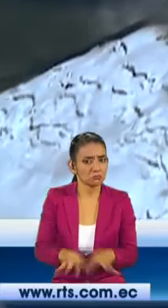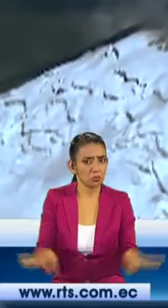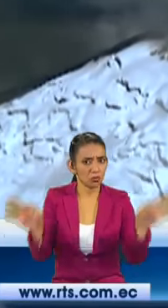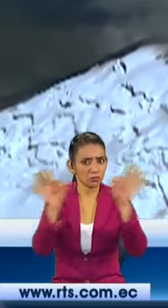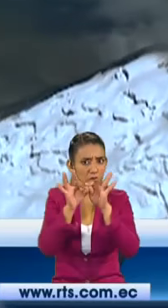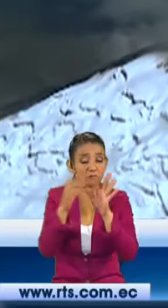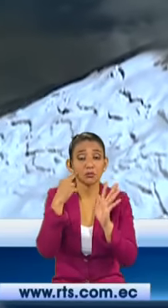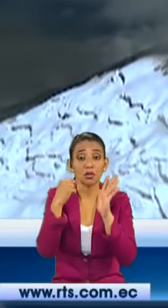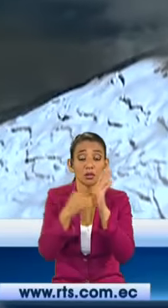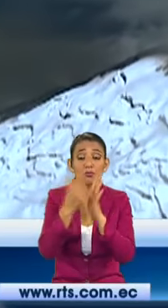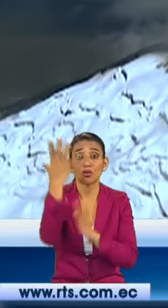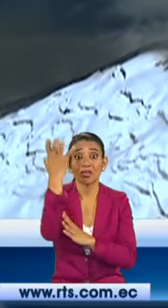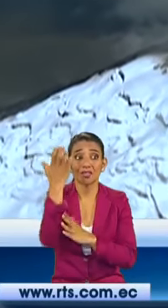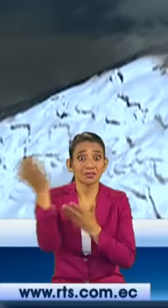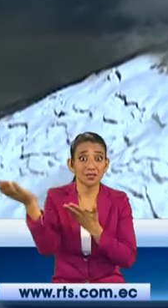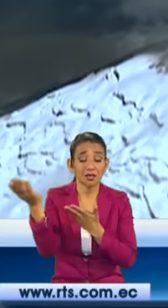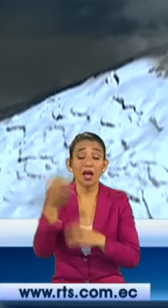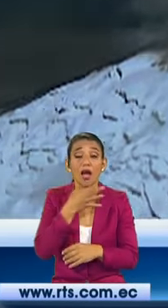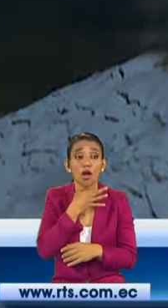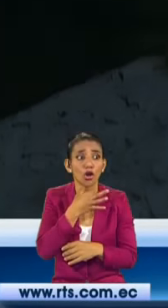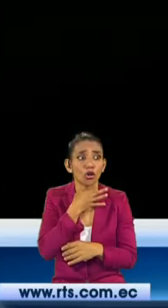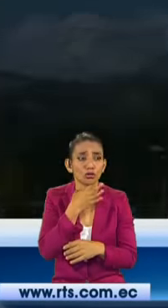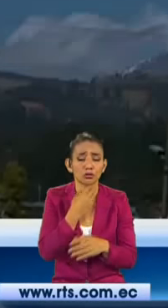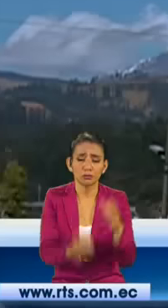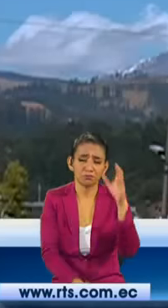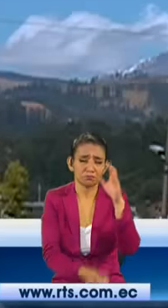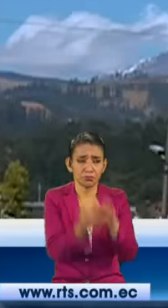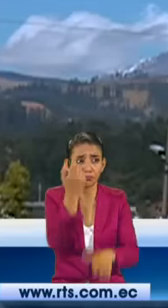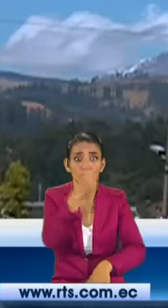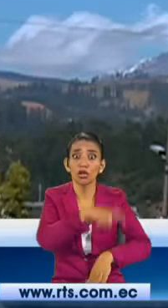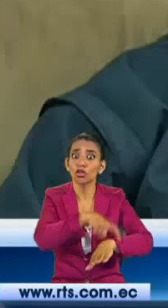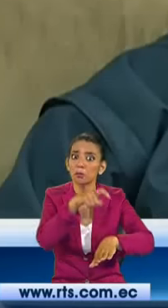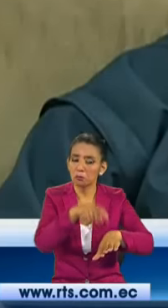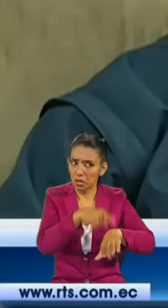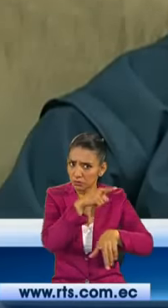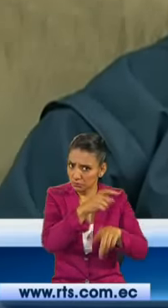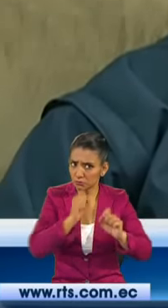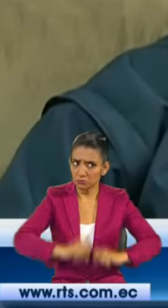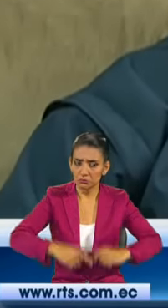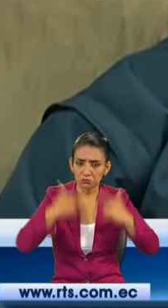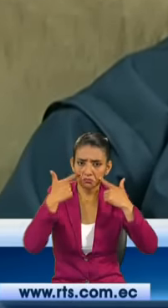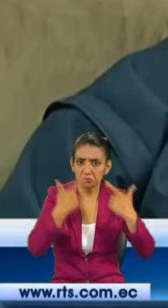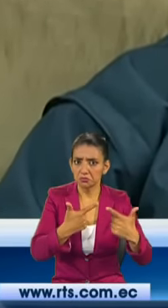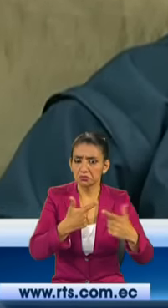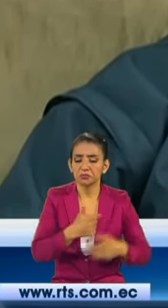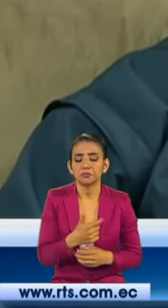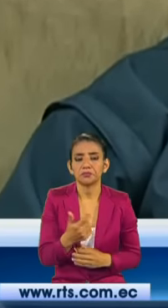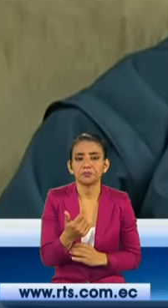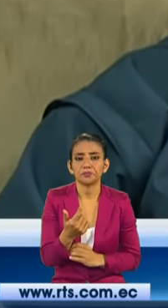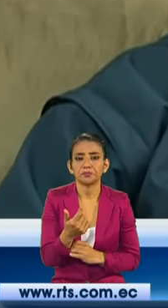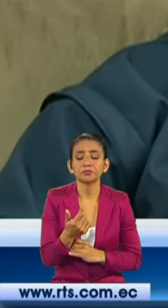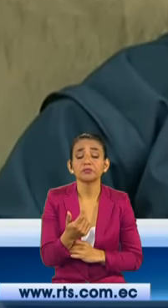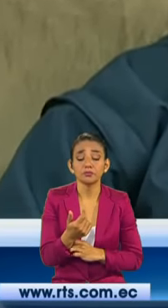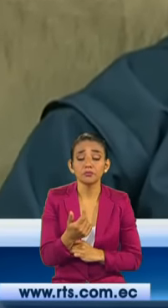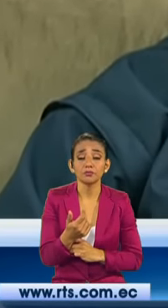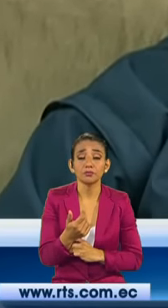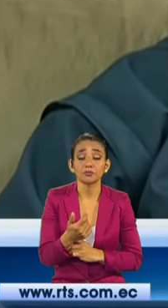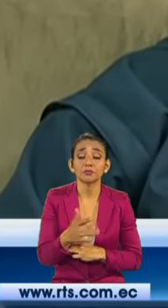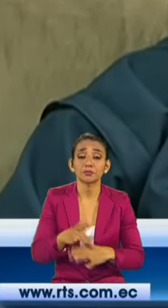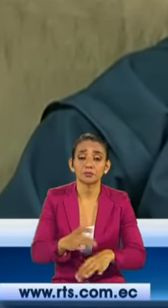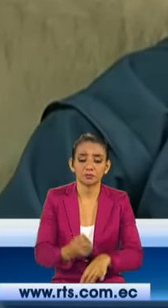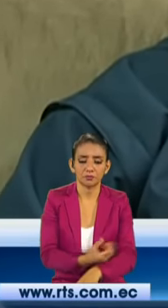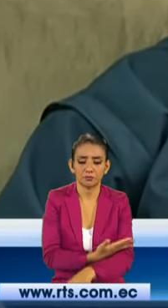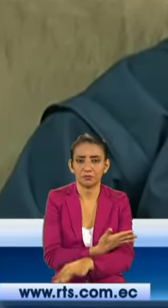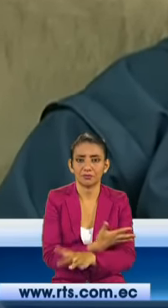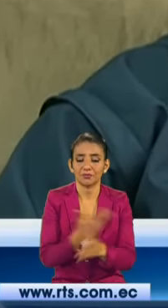15 de agosto, una explosión del volcán Cotopaxi puso al país en alerta. Se sensibilizaron, se capacitaron más de